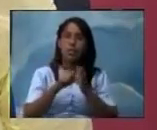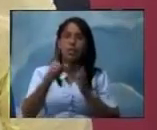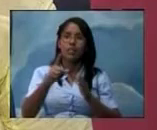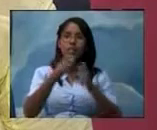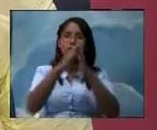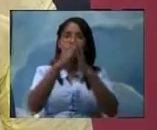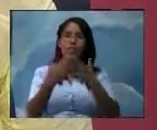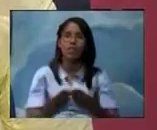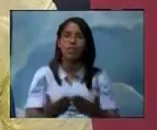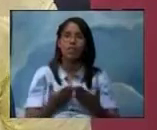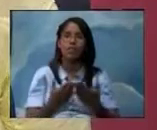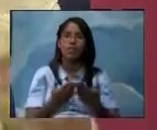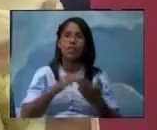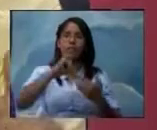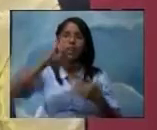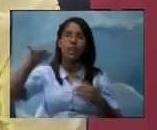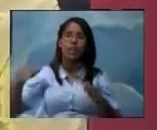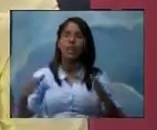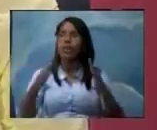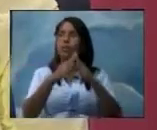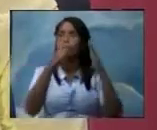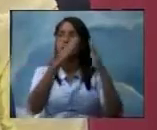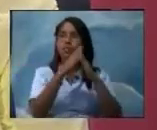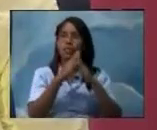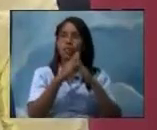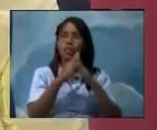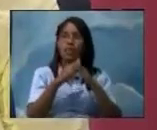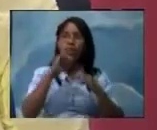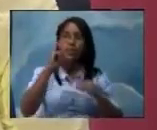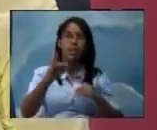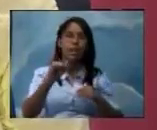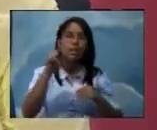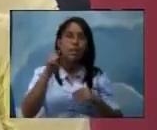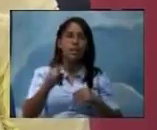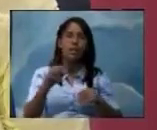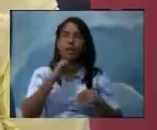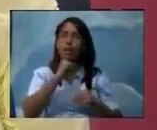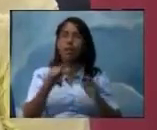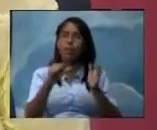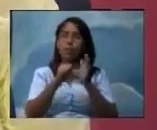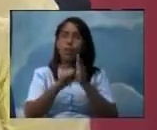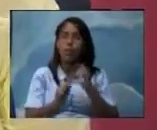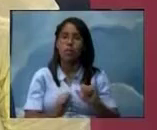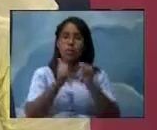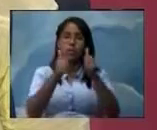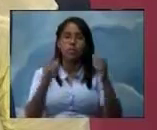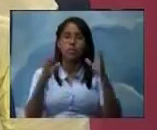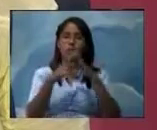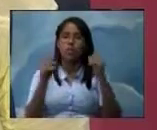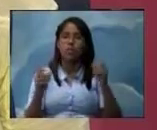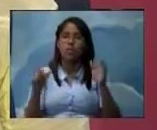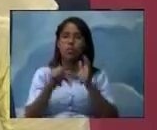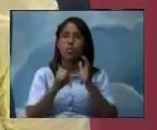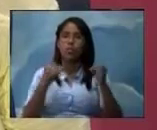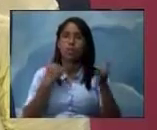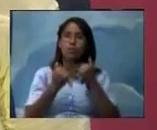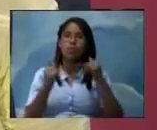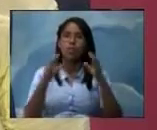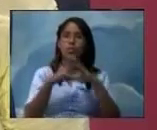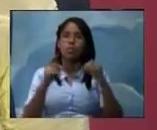Señor según la Biblia. A Jerusalén, ¿verdad? Allí es donde empezó todo y donde terminará